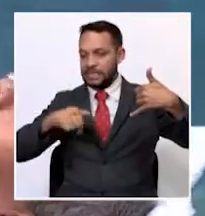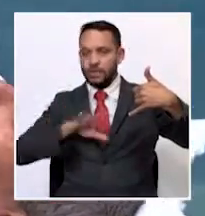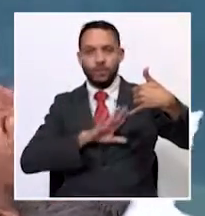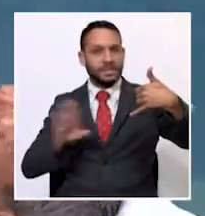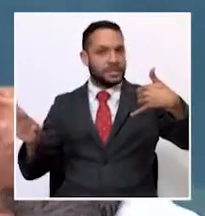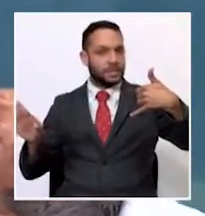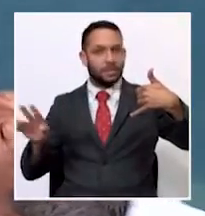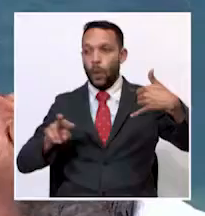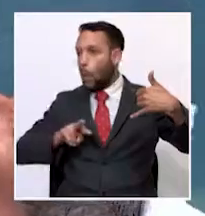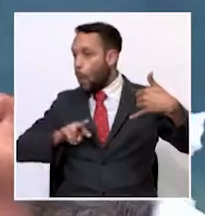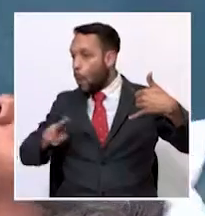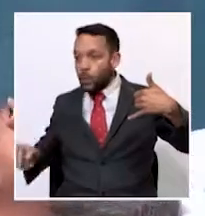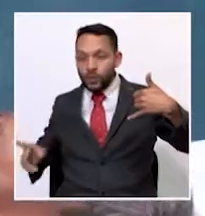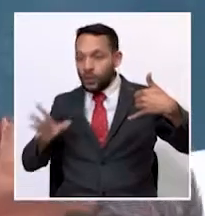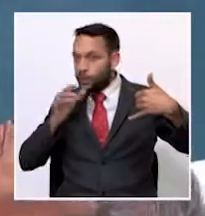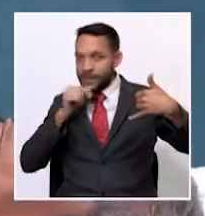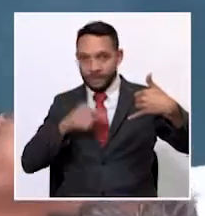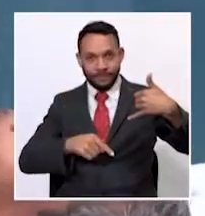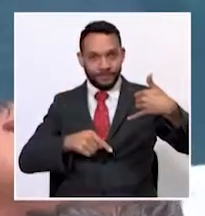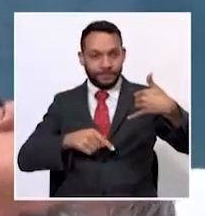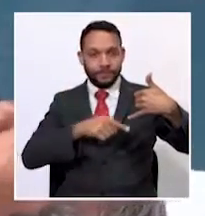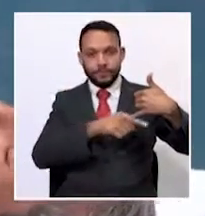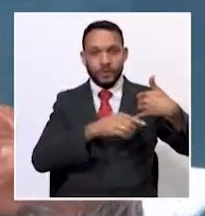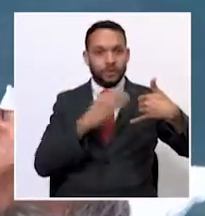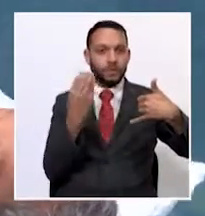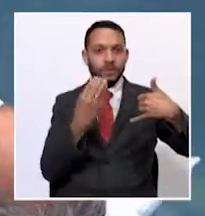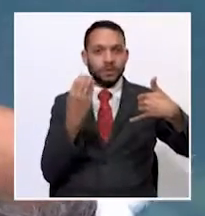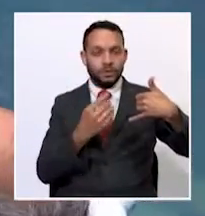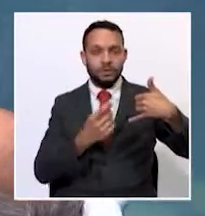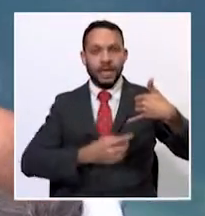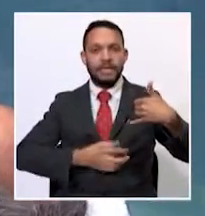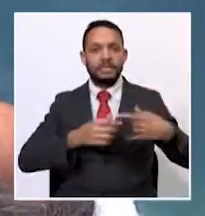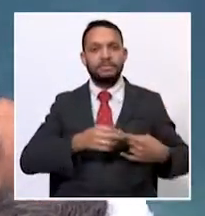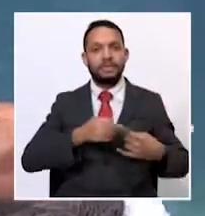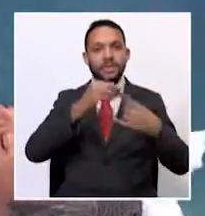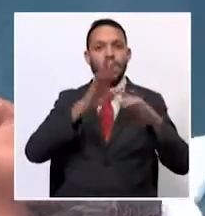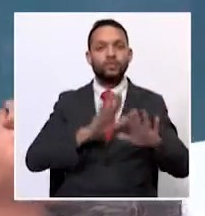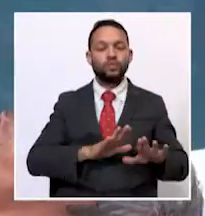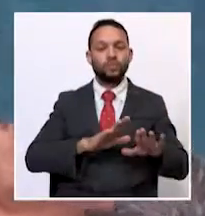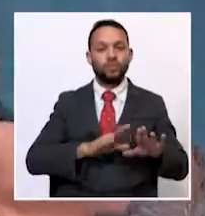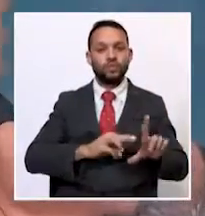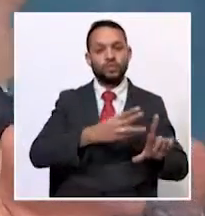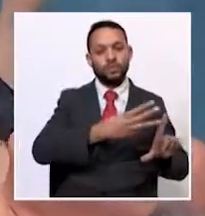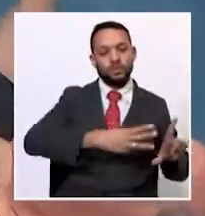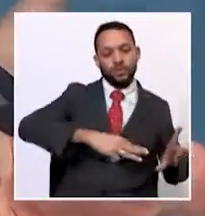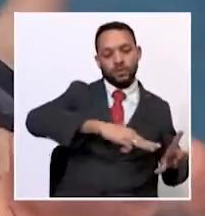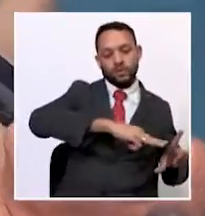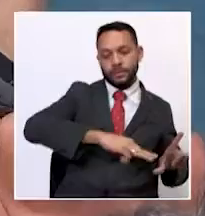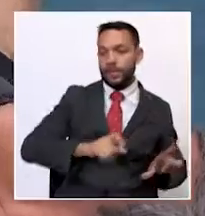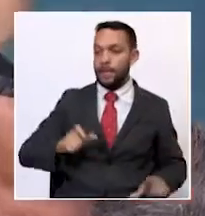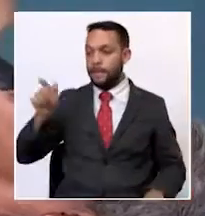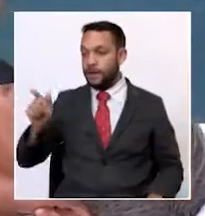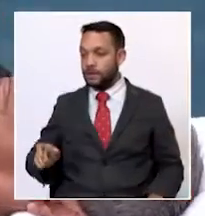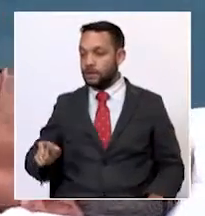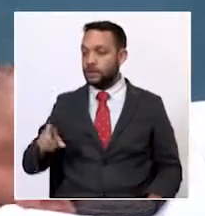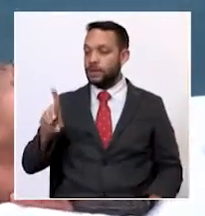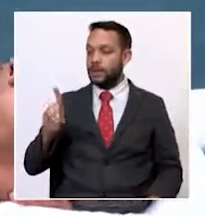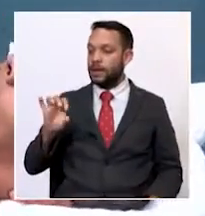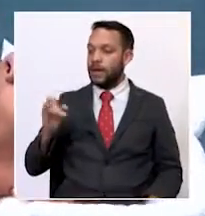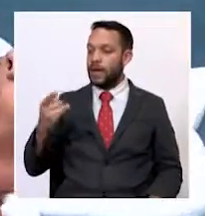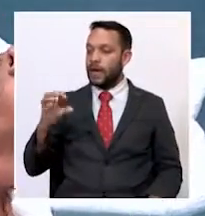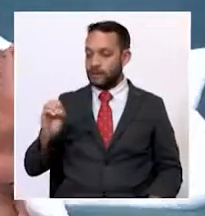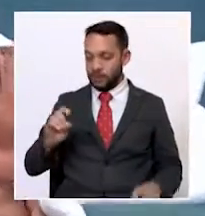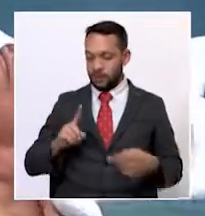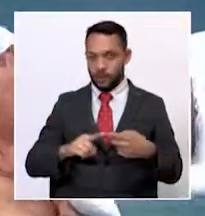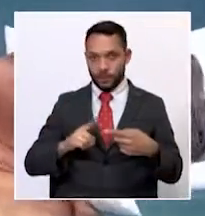manera que ustedes pueden aprovechar estas grandes ventajas de la terapia en el agua con el doctor Diego González y conmigo, para